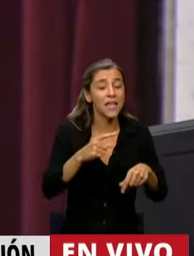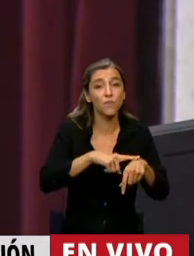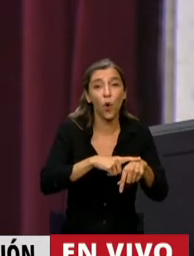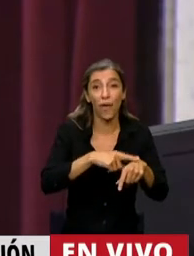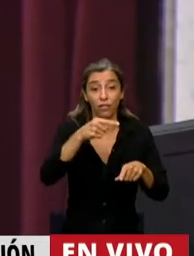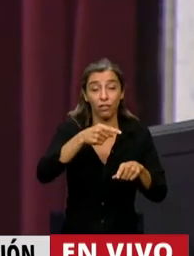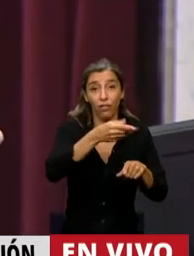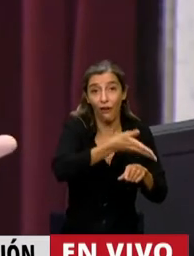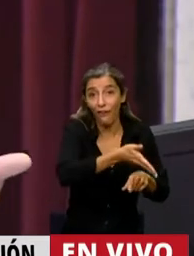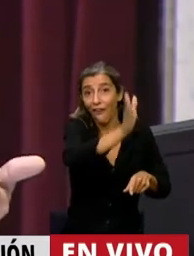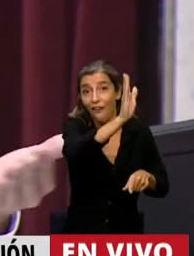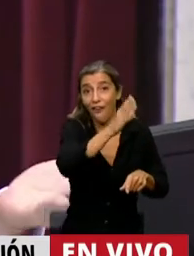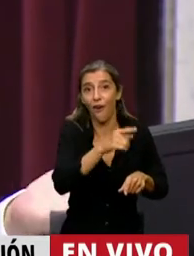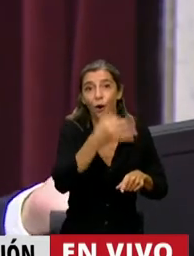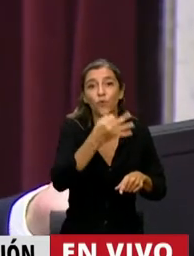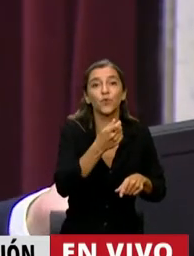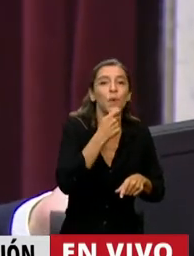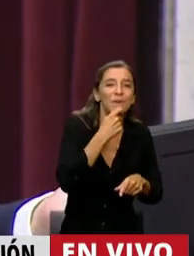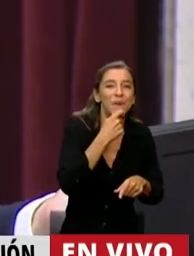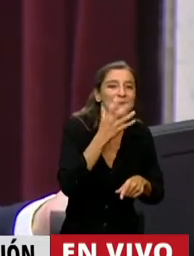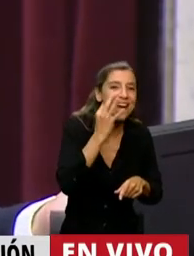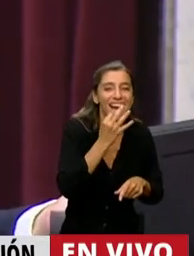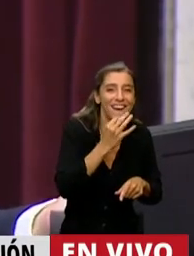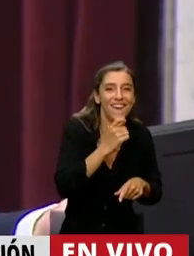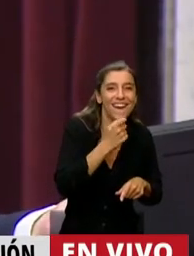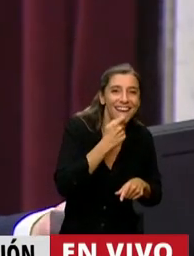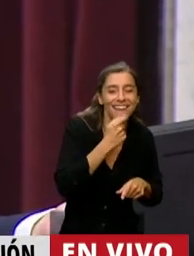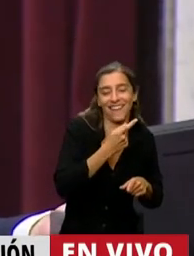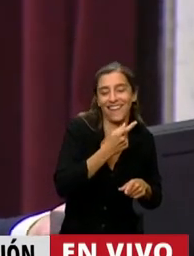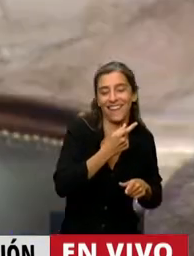una broma. Está bien. Tengo derecho a sonreír